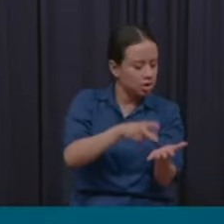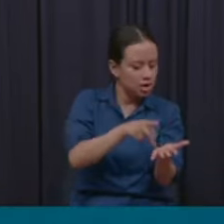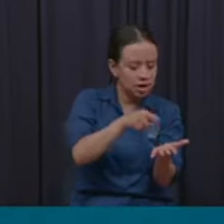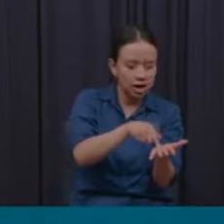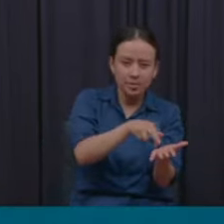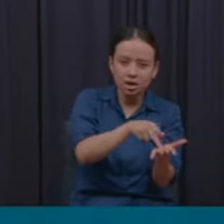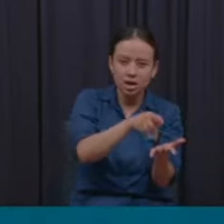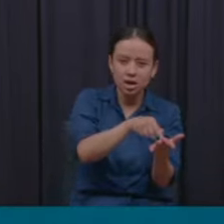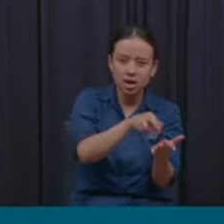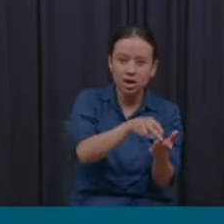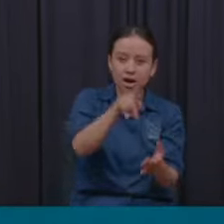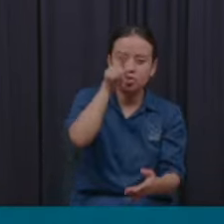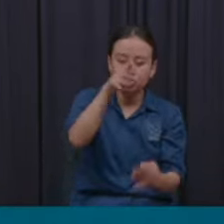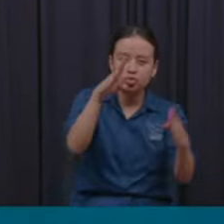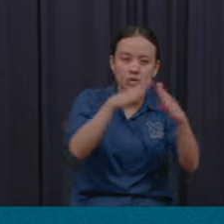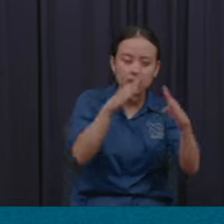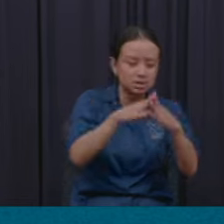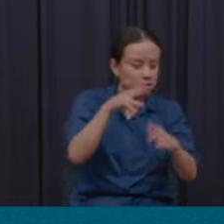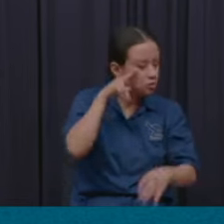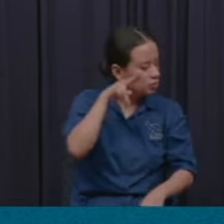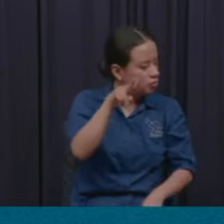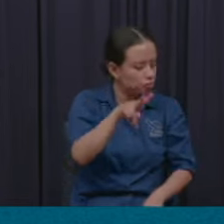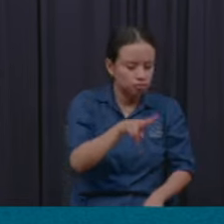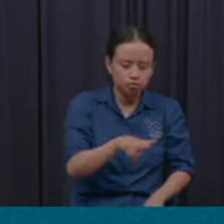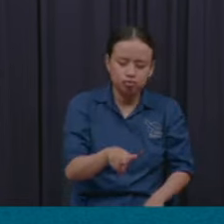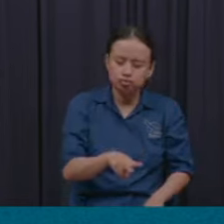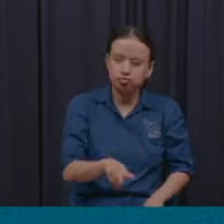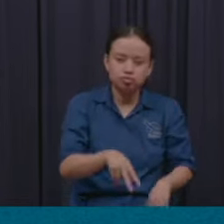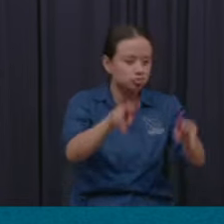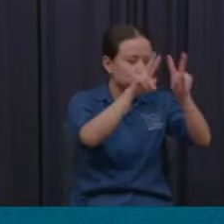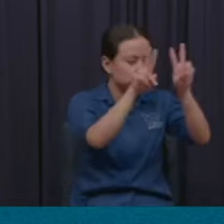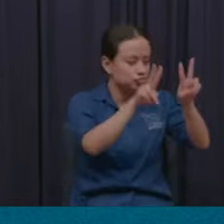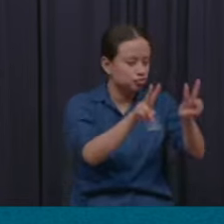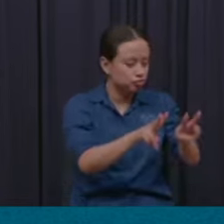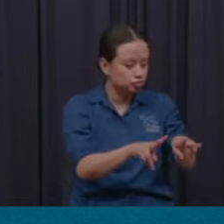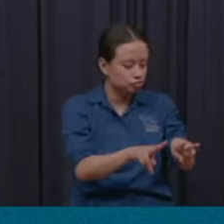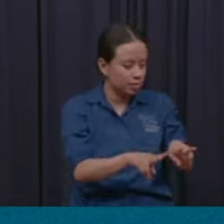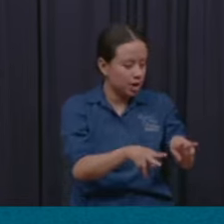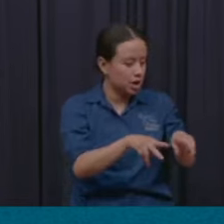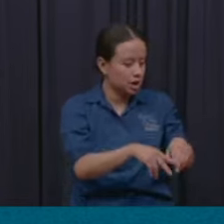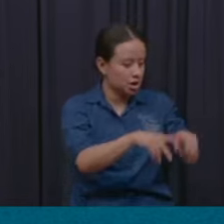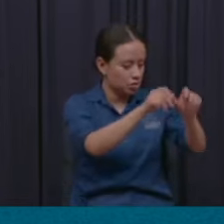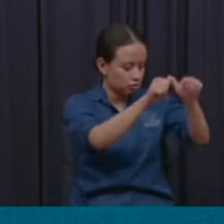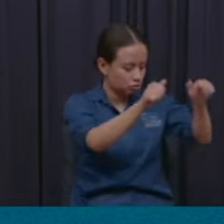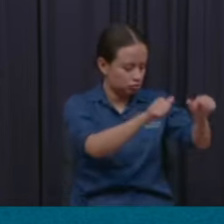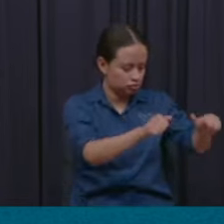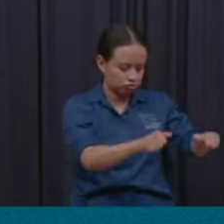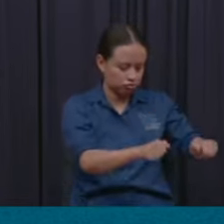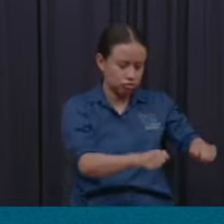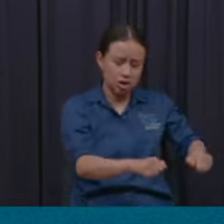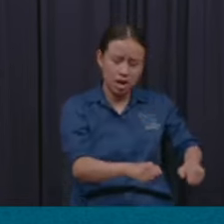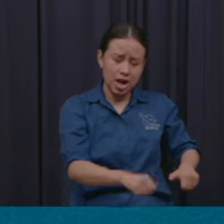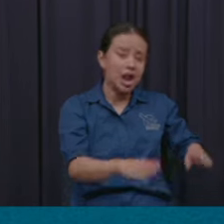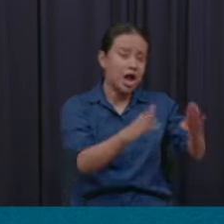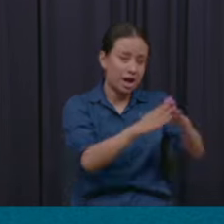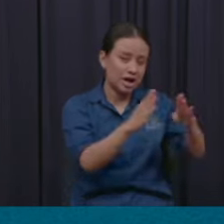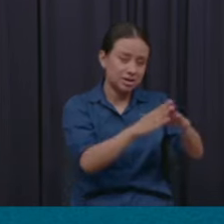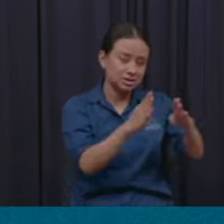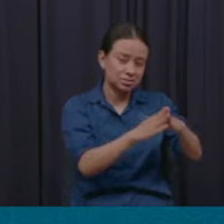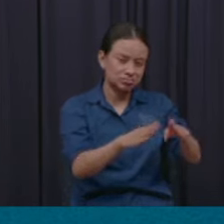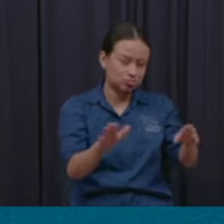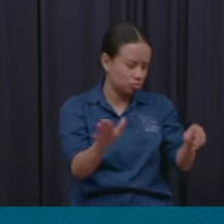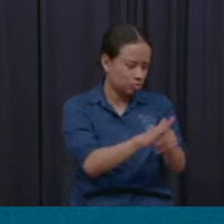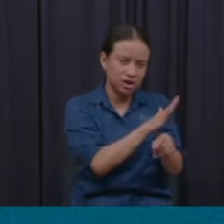casa. Va a caminar. ¿Cuánto tiempo hace que no revisamos cada parte de la casa? Sino que nomás llegamos directo, bueno,